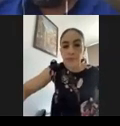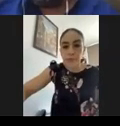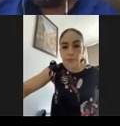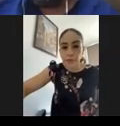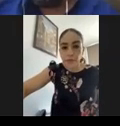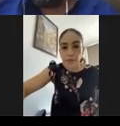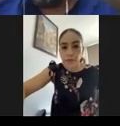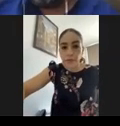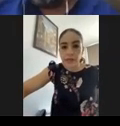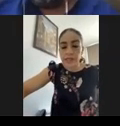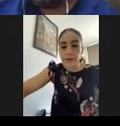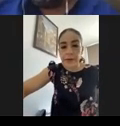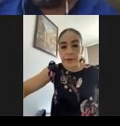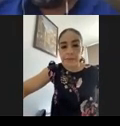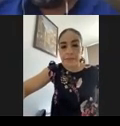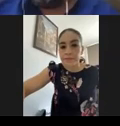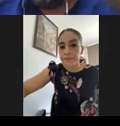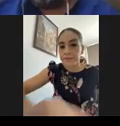Sí. Sí se ve.